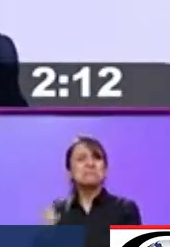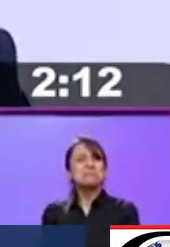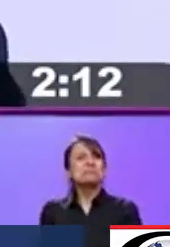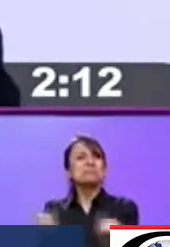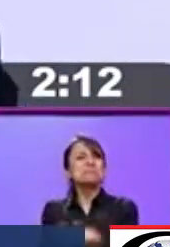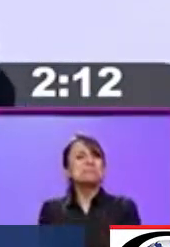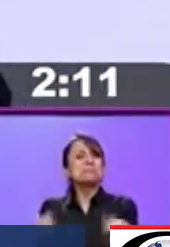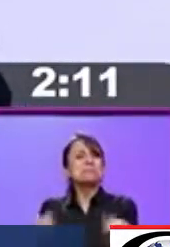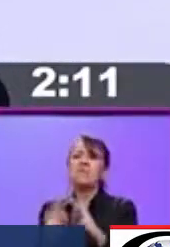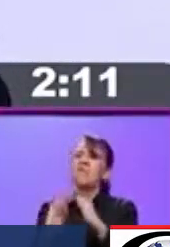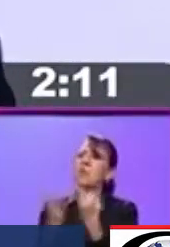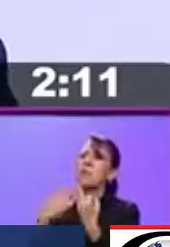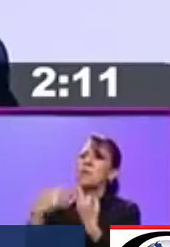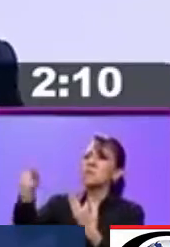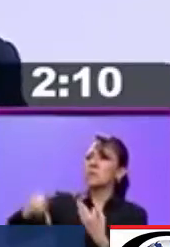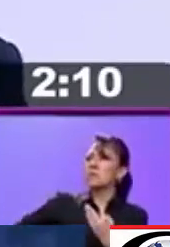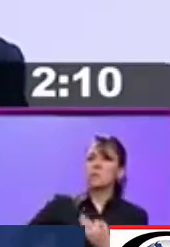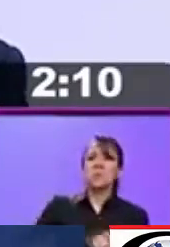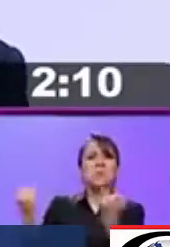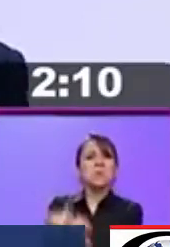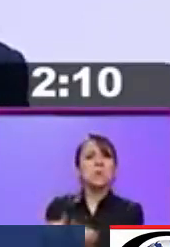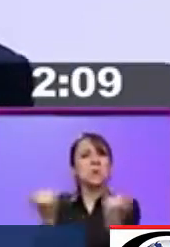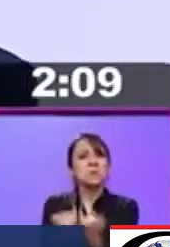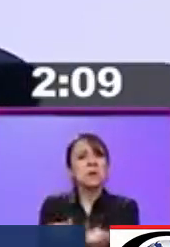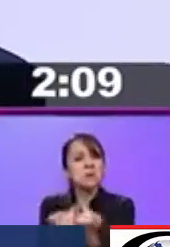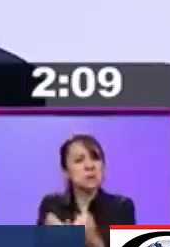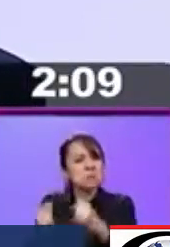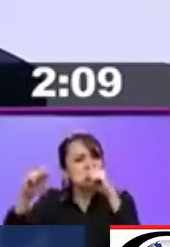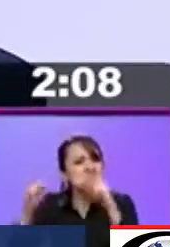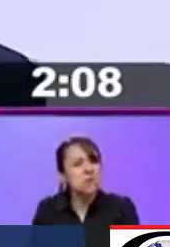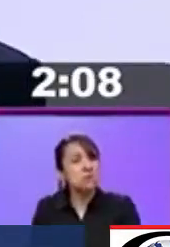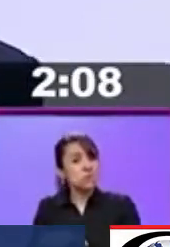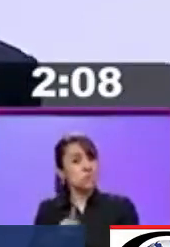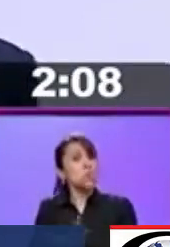Sería bueno que lo explicaran. Eso debe de ayudar